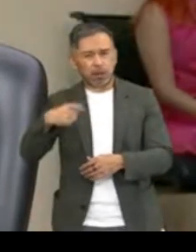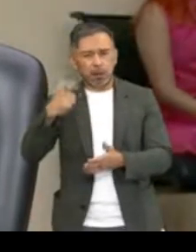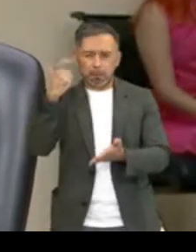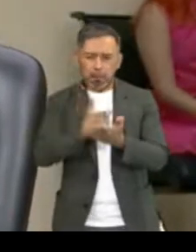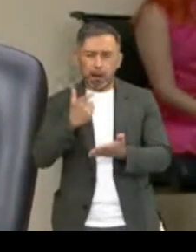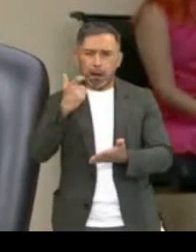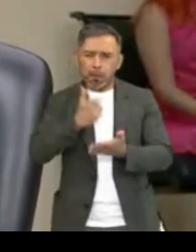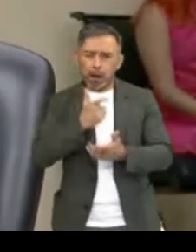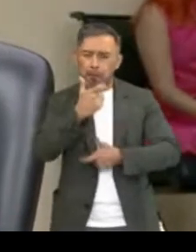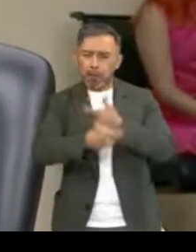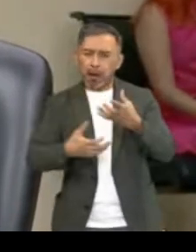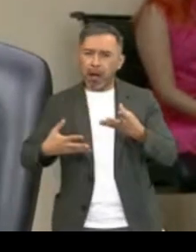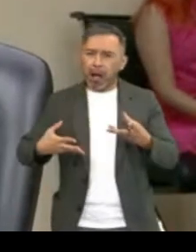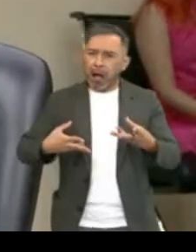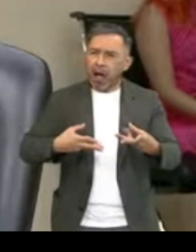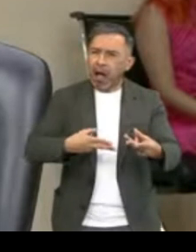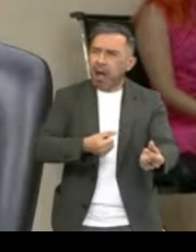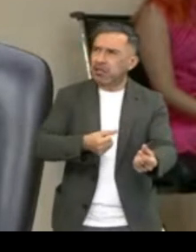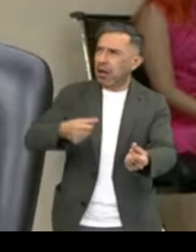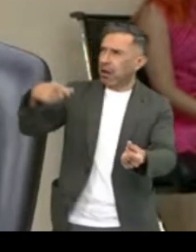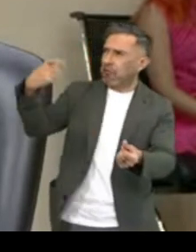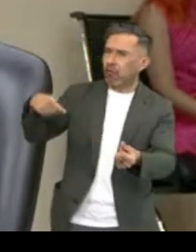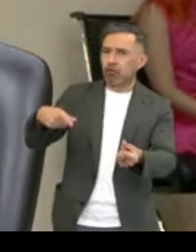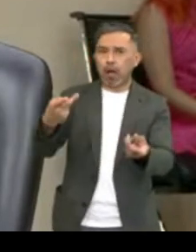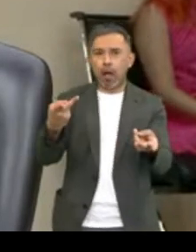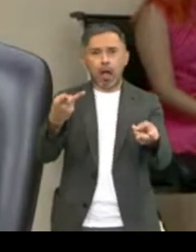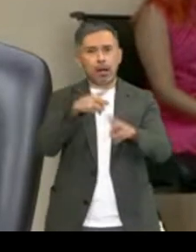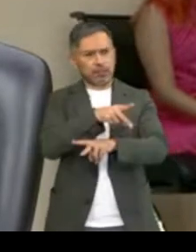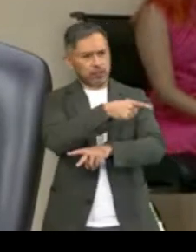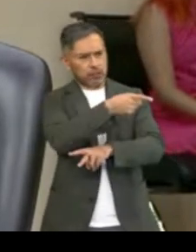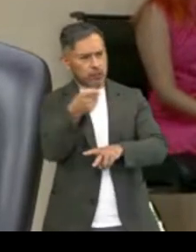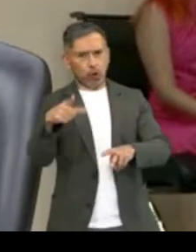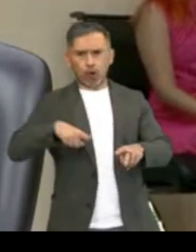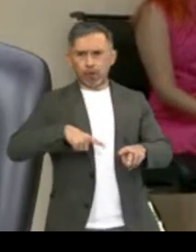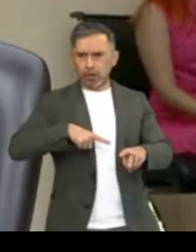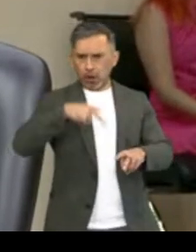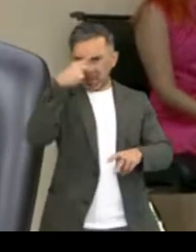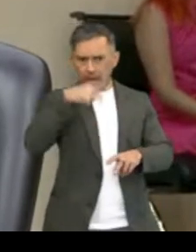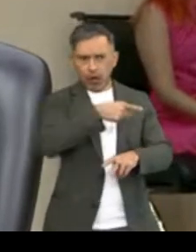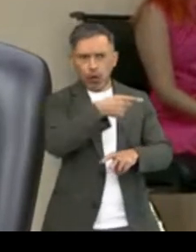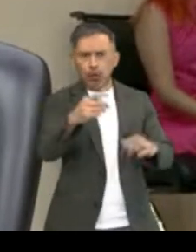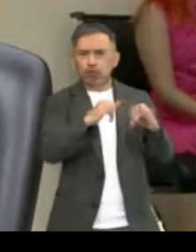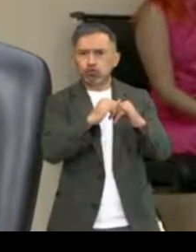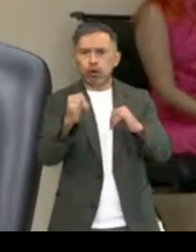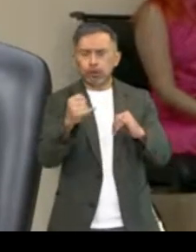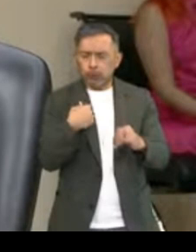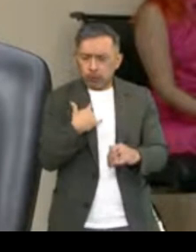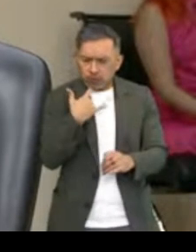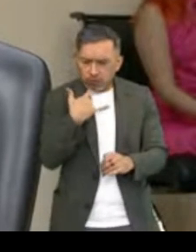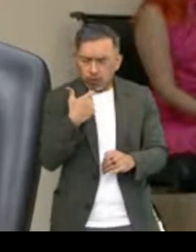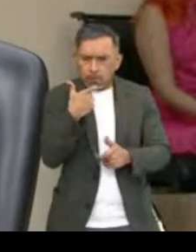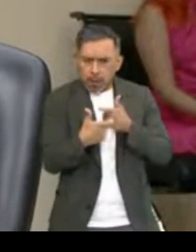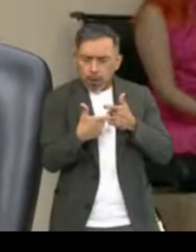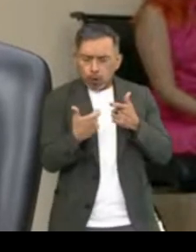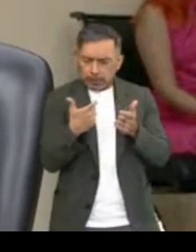mientras todas las demás instituciones, o al menos la mayoría de las instituciones del Estado mexicano, han hecho un esfuerzo por eficientar su gasto.